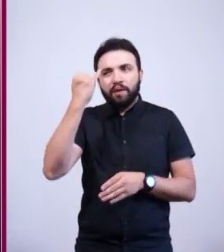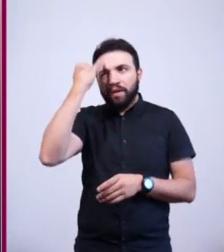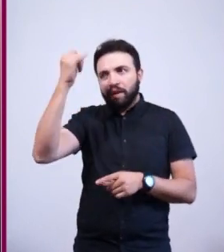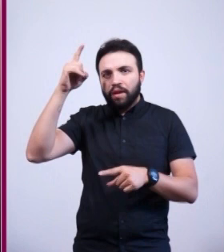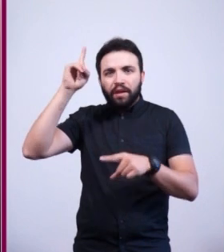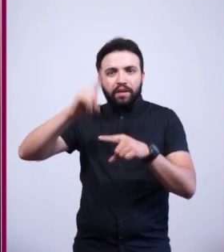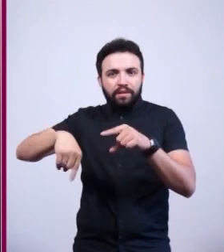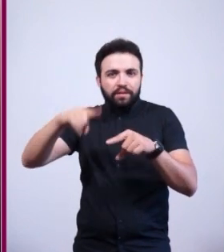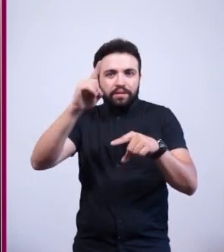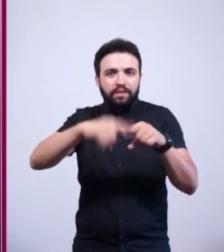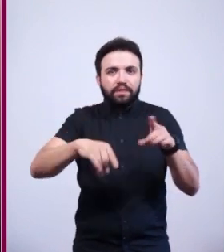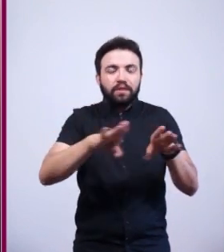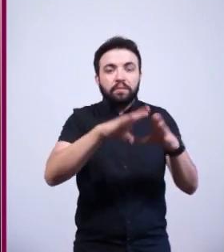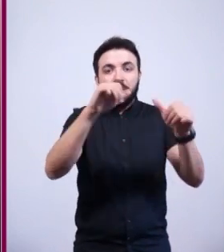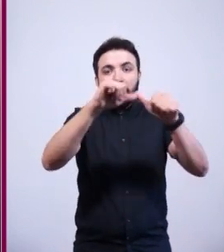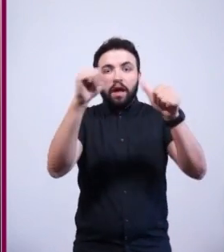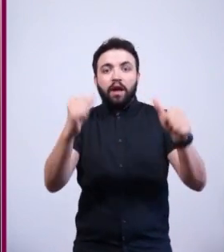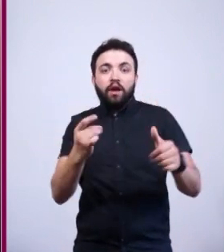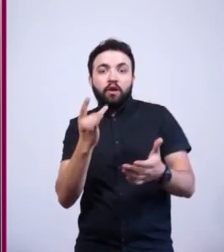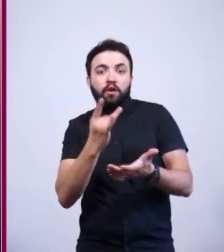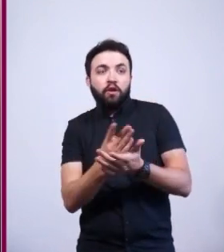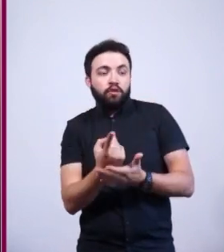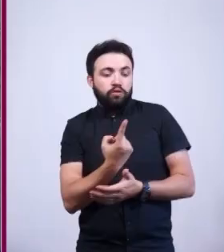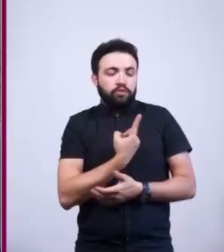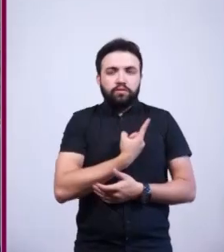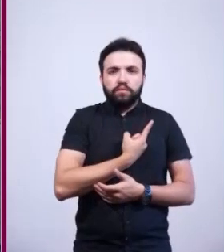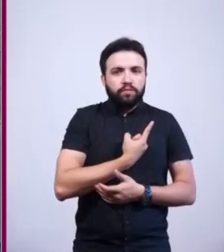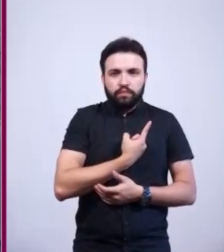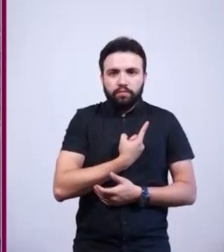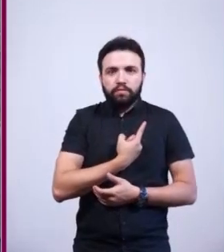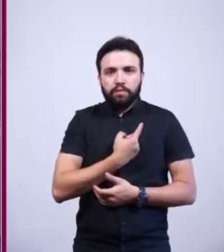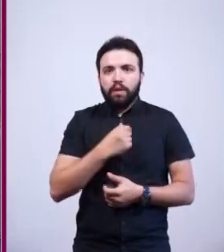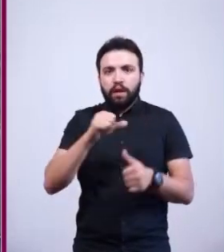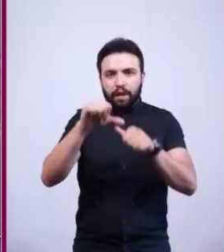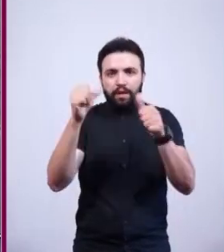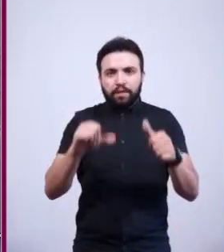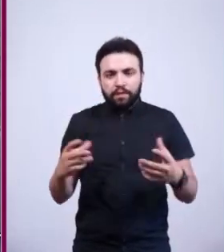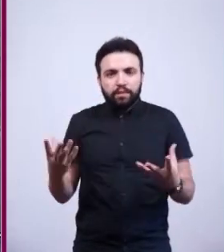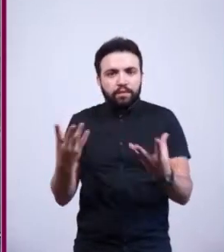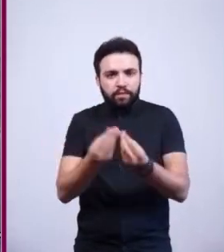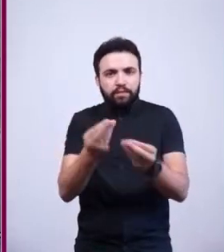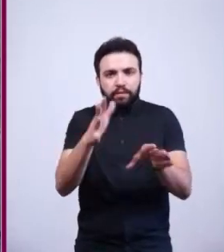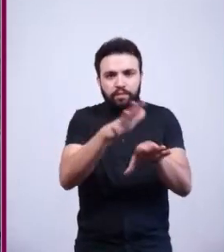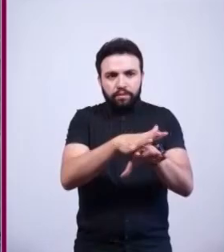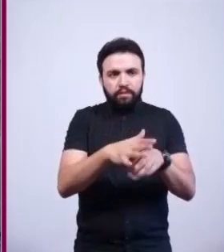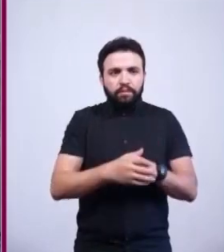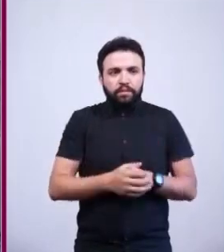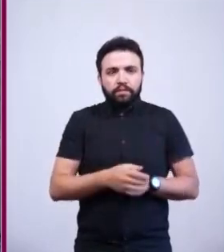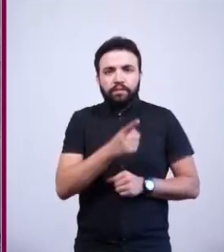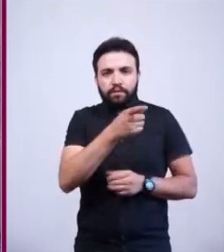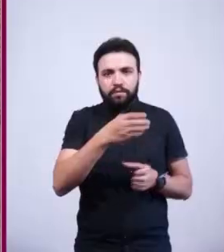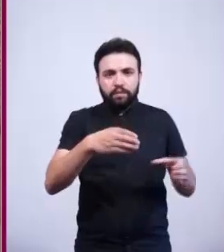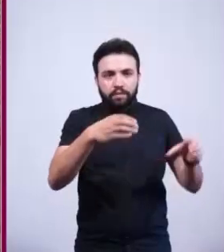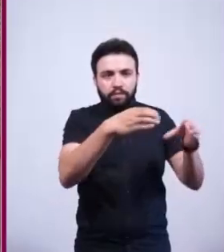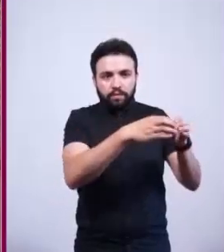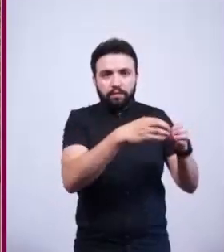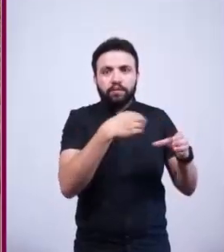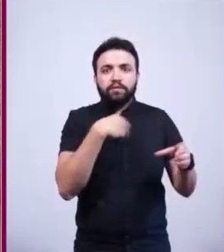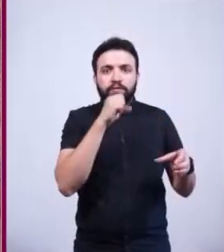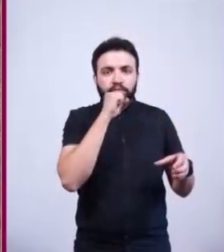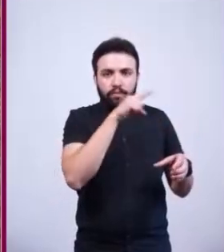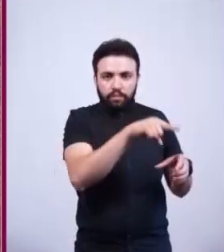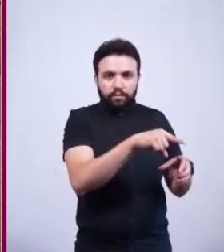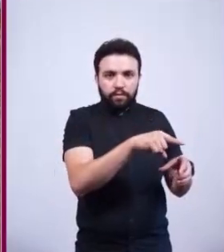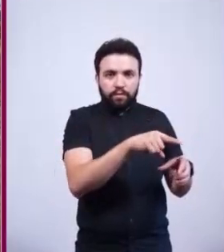idea de la autoría del artista individual, ¿no? Colectivo Hilos es un colectivo del que soy parte